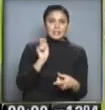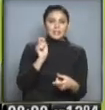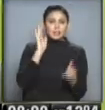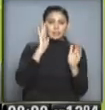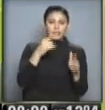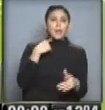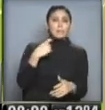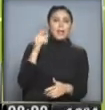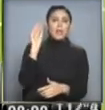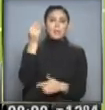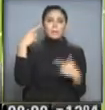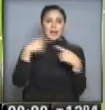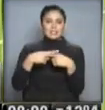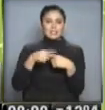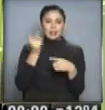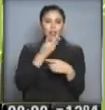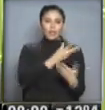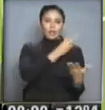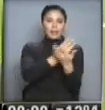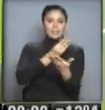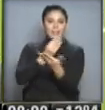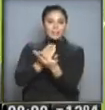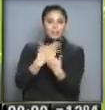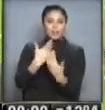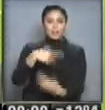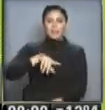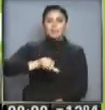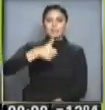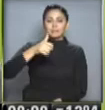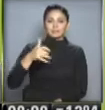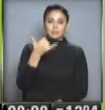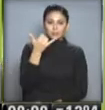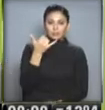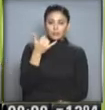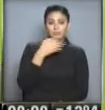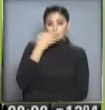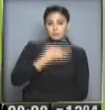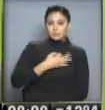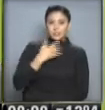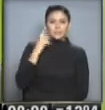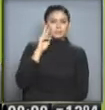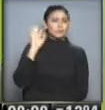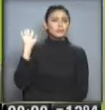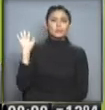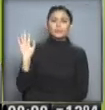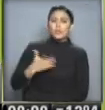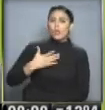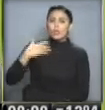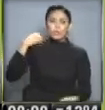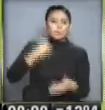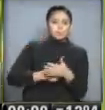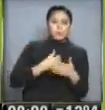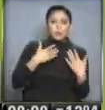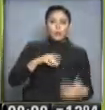poner a España y a Brasil como candidatos a llevarse este título? Lo cierto es que hizo absolutamente todo para llevarse la